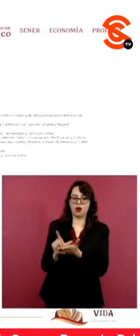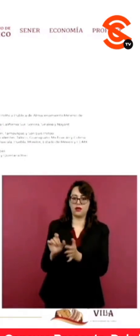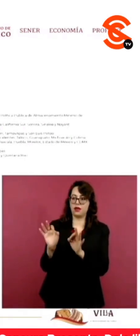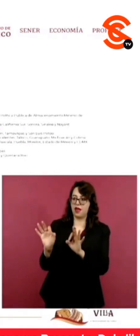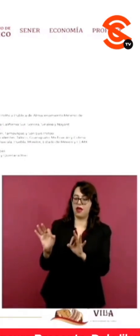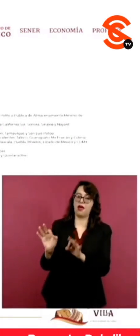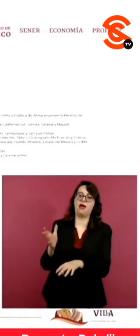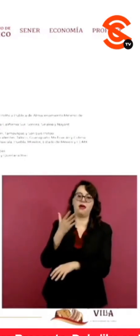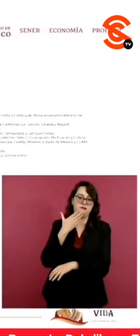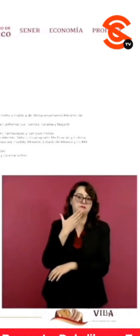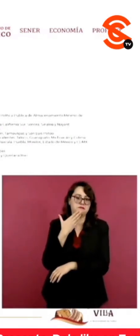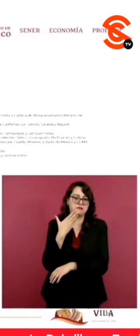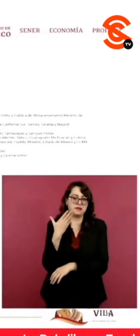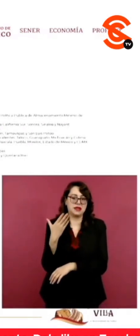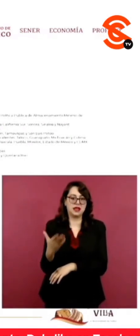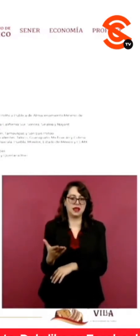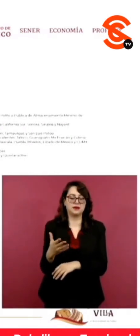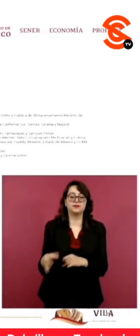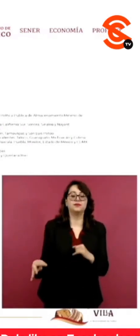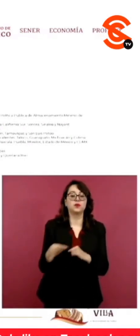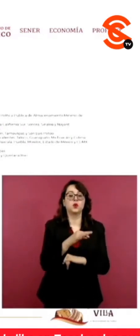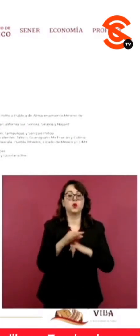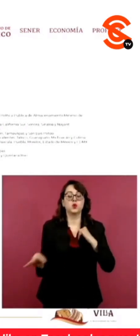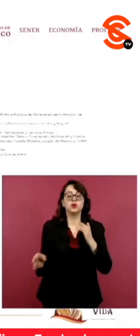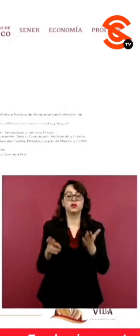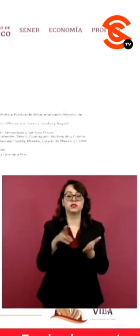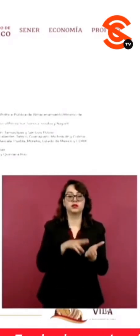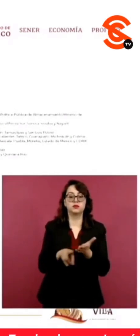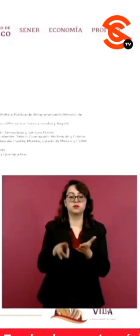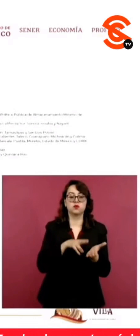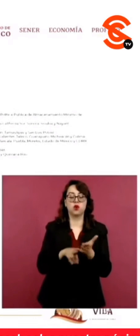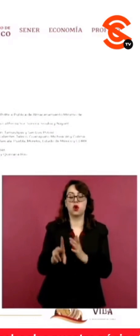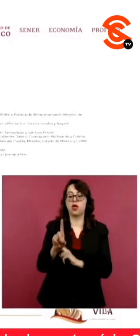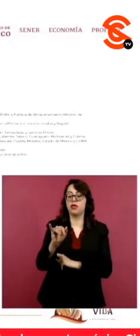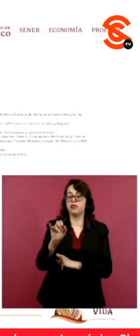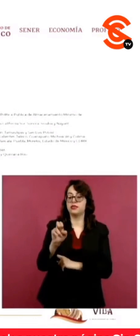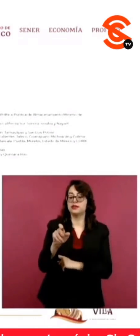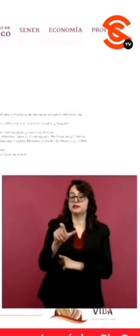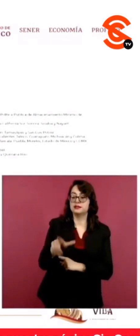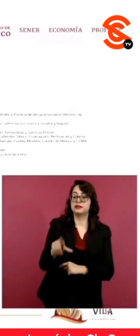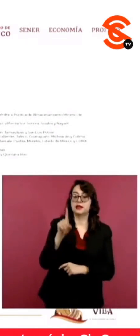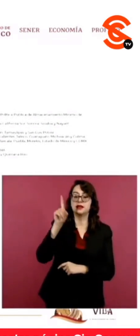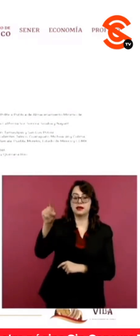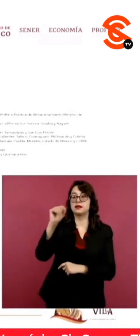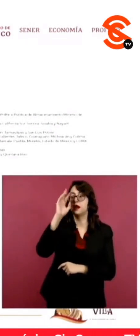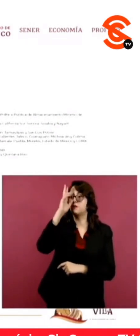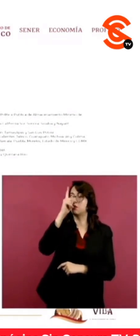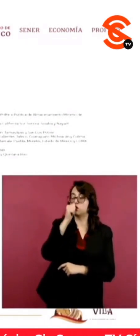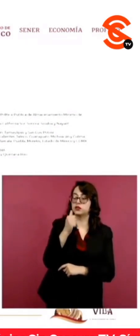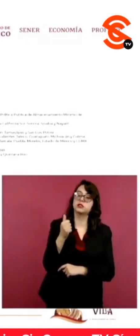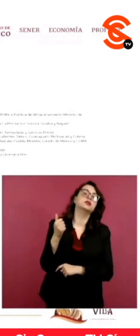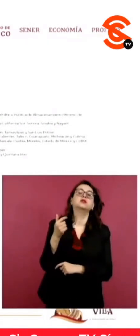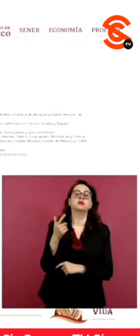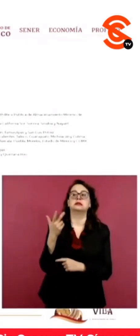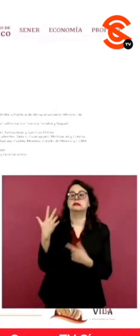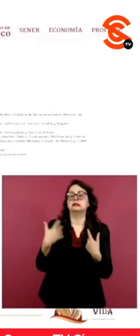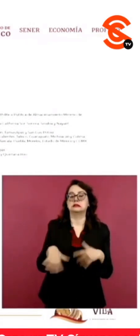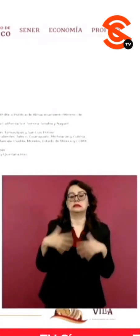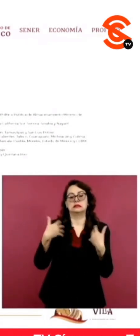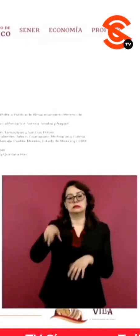23 pesos con un centavo el litro. Por último, en el diésel, Arco en Hermosillo, Sonora, tiene el precio más alto con el margen más